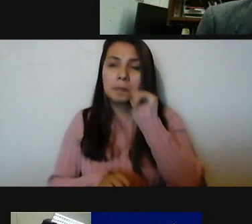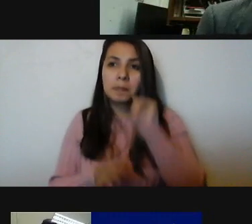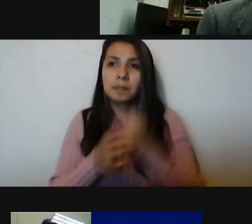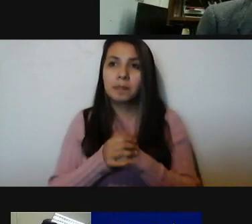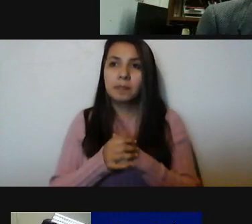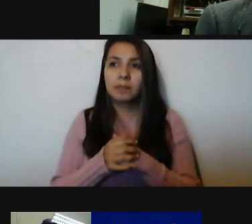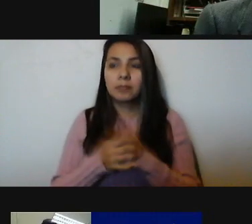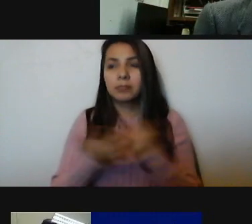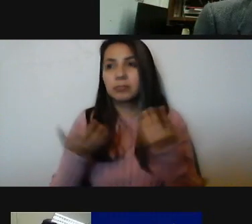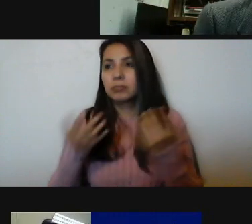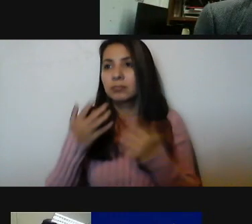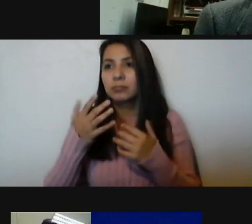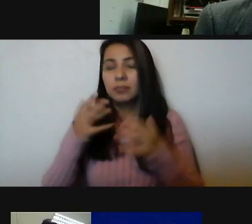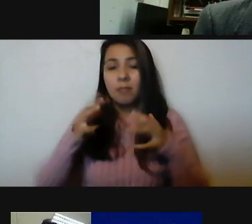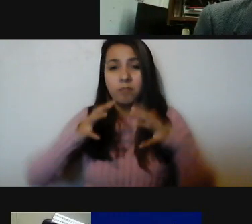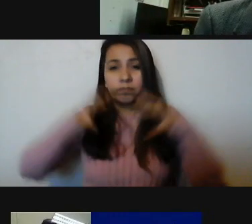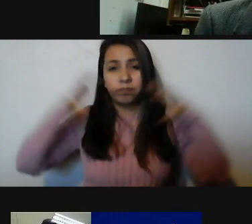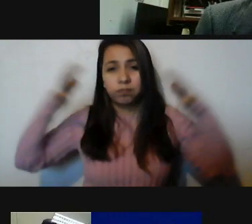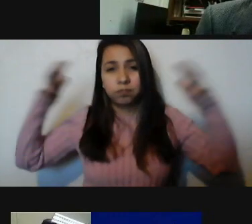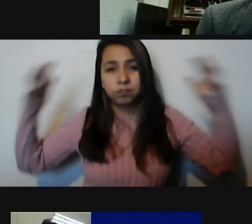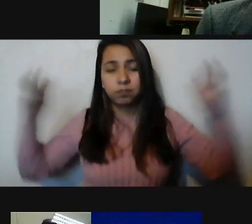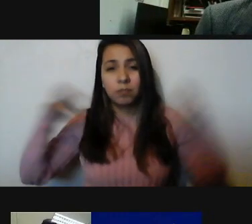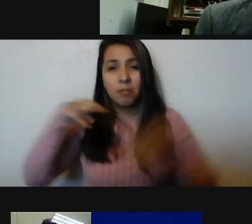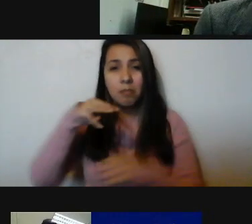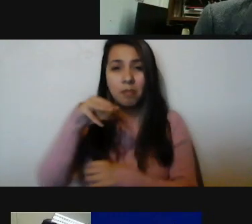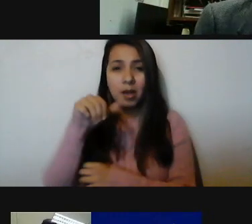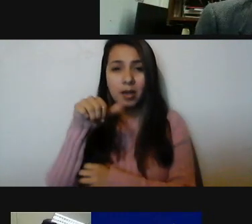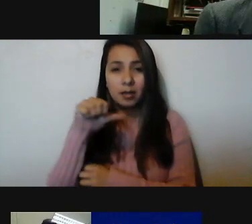o, por ejemplo,